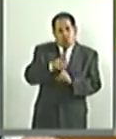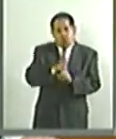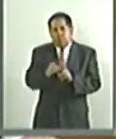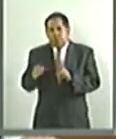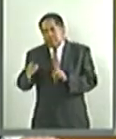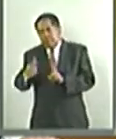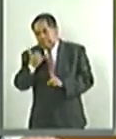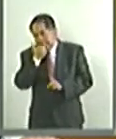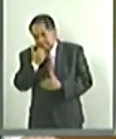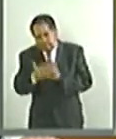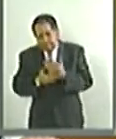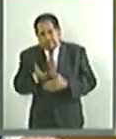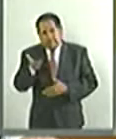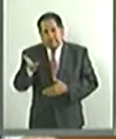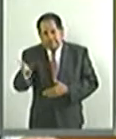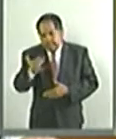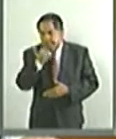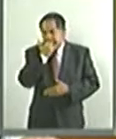esta tribuna.